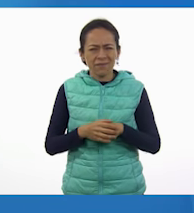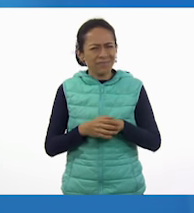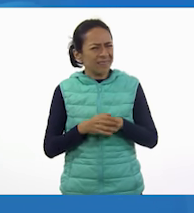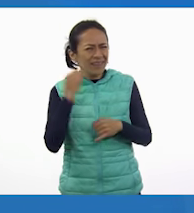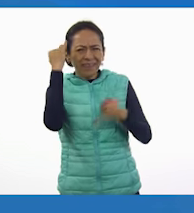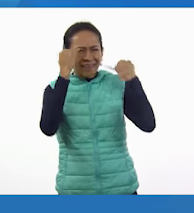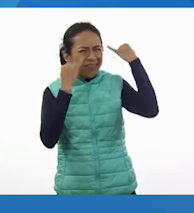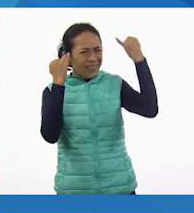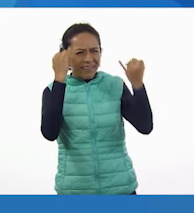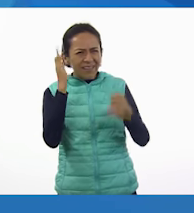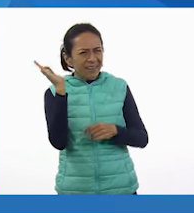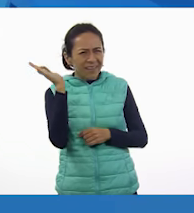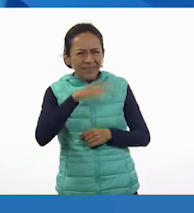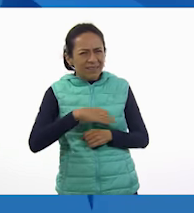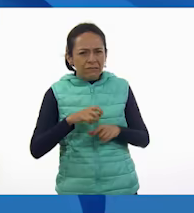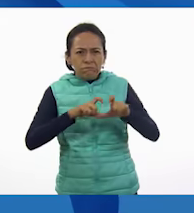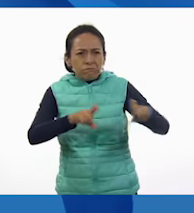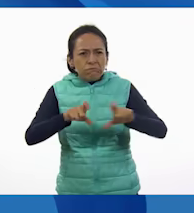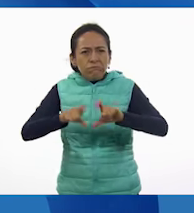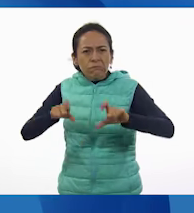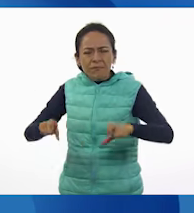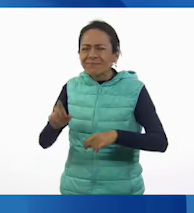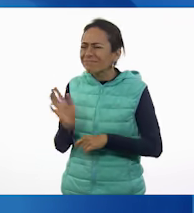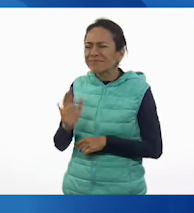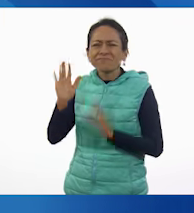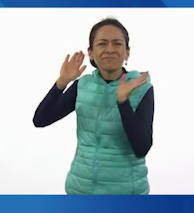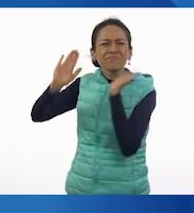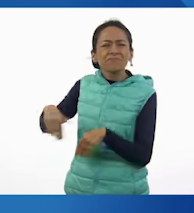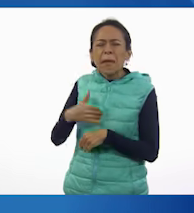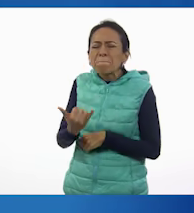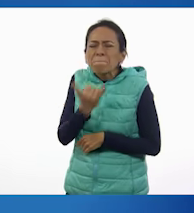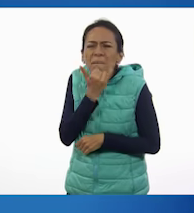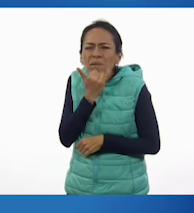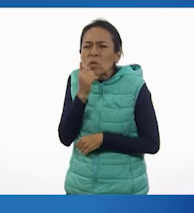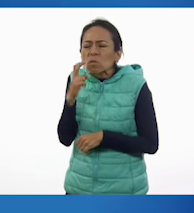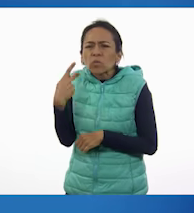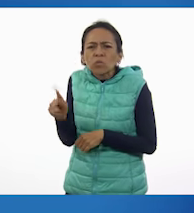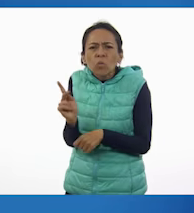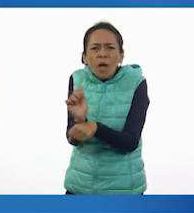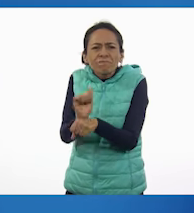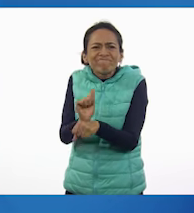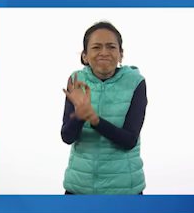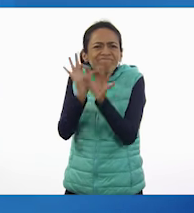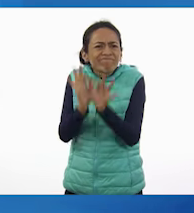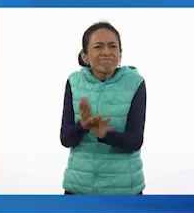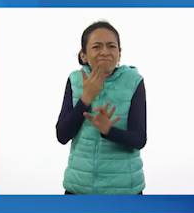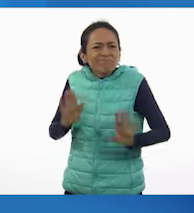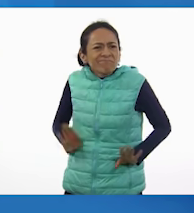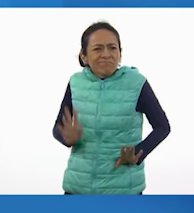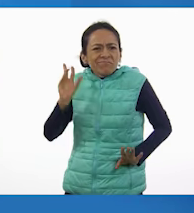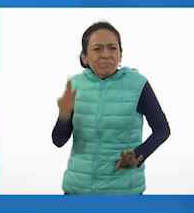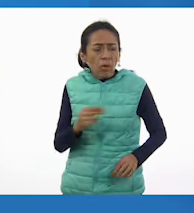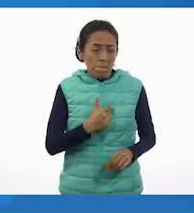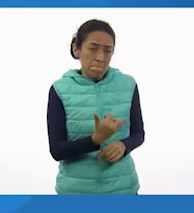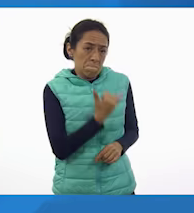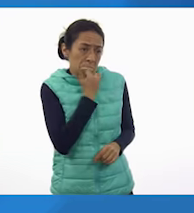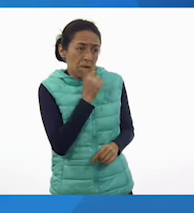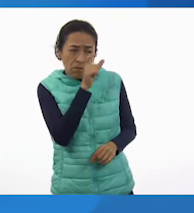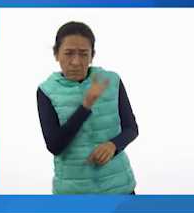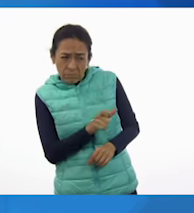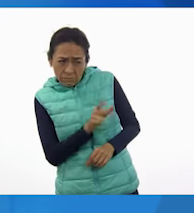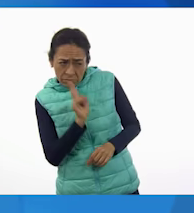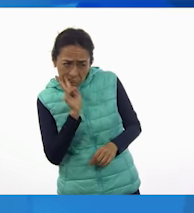yo digo es que el papel no le queda, no le queda. Pues perdóneme, pero no le vamos a negar el papel solo por su apariencia. Ay, bueno, ya.